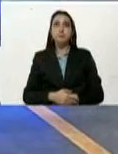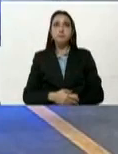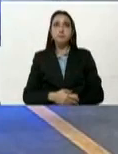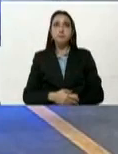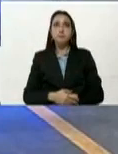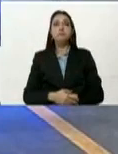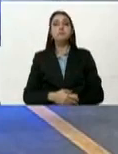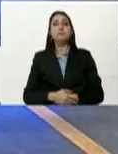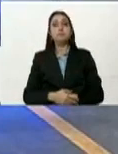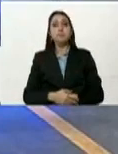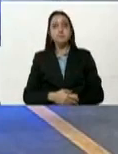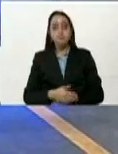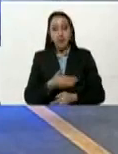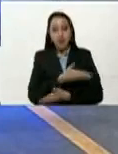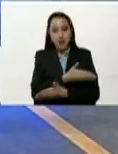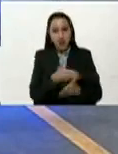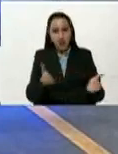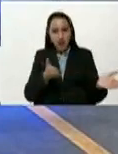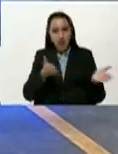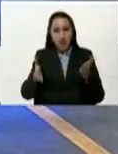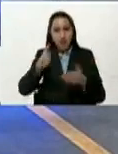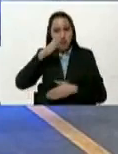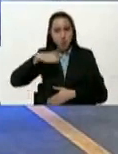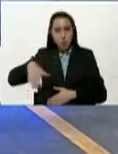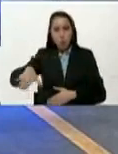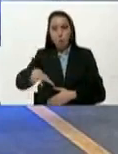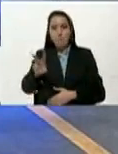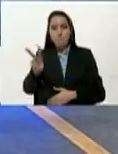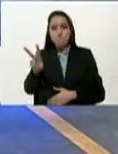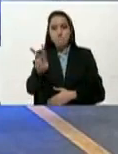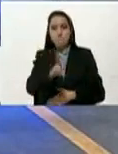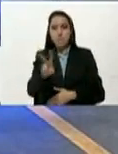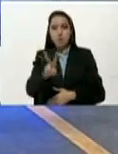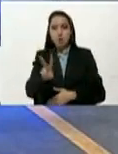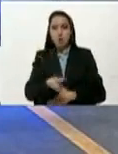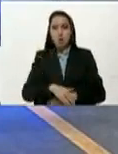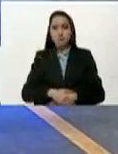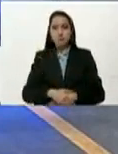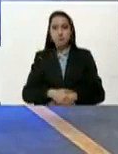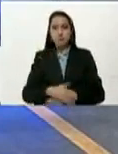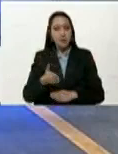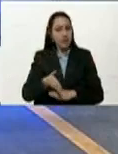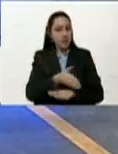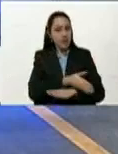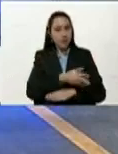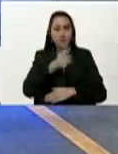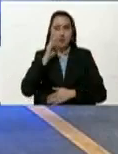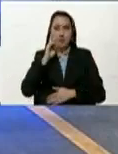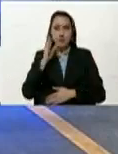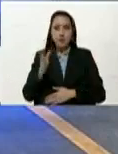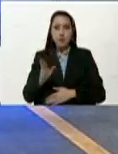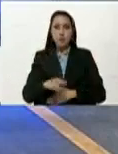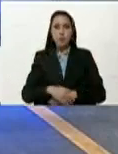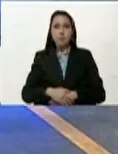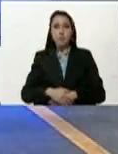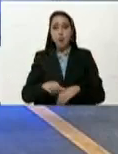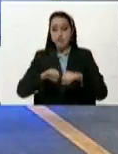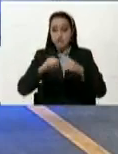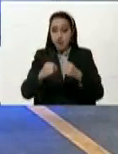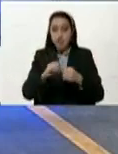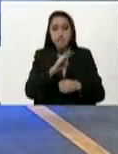servir a venezuela servir a la colectividad como estábamos viendo también es muy